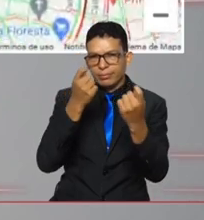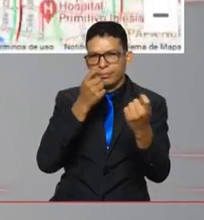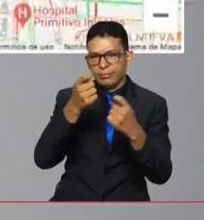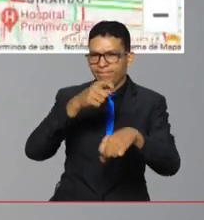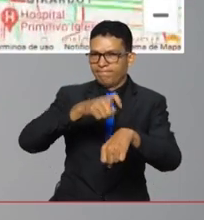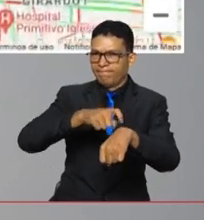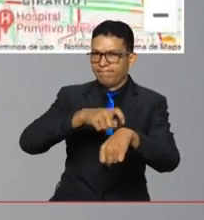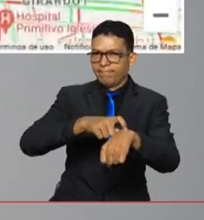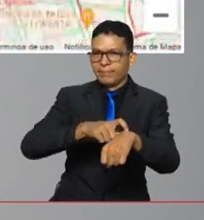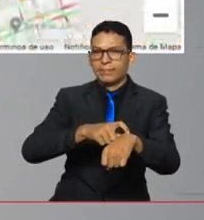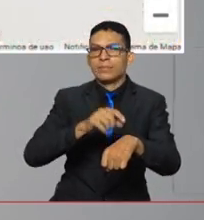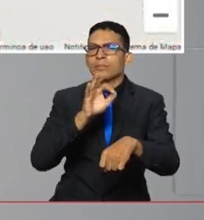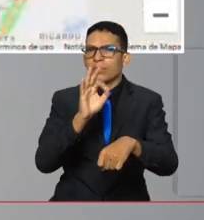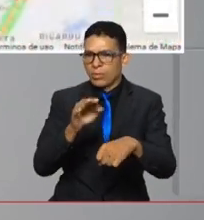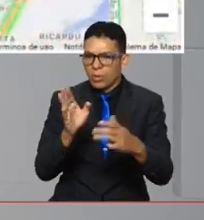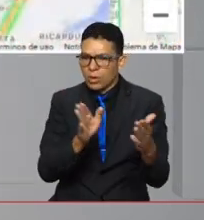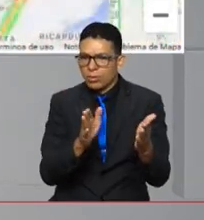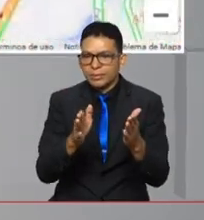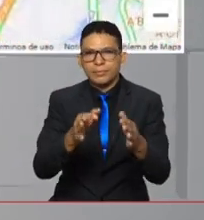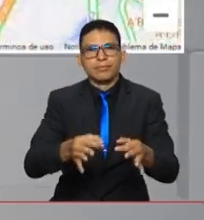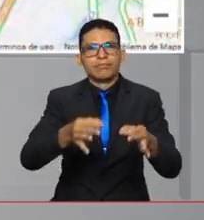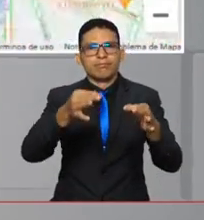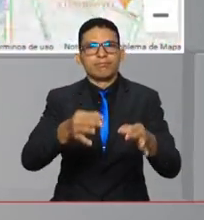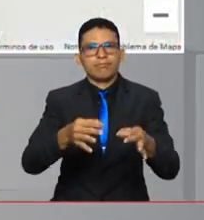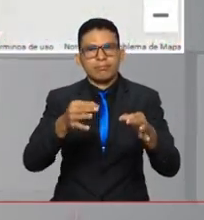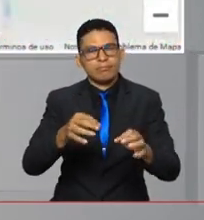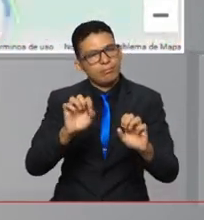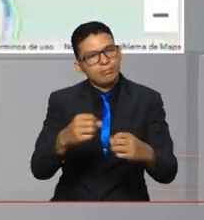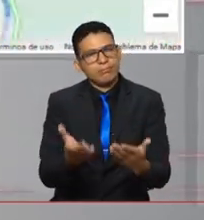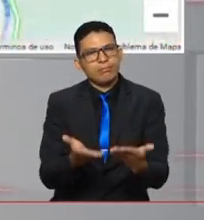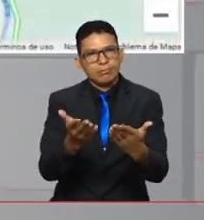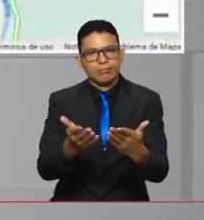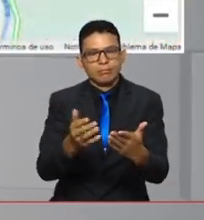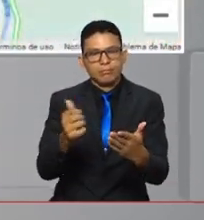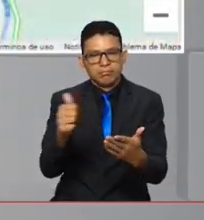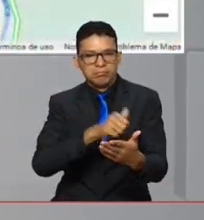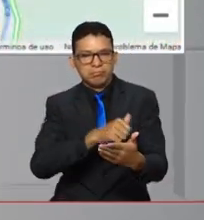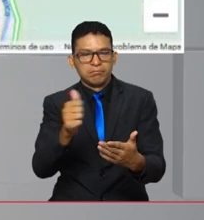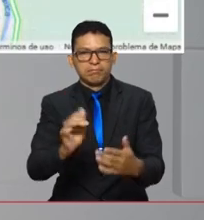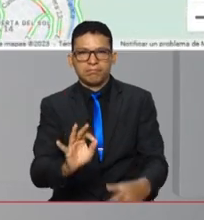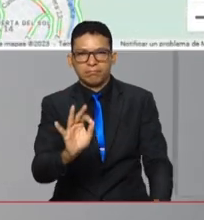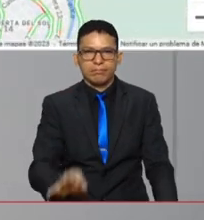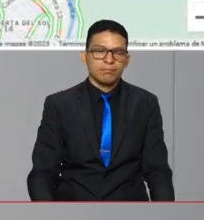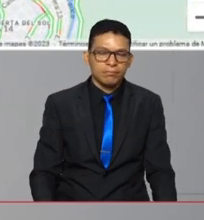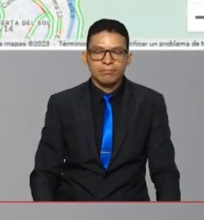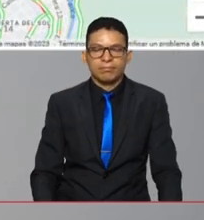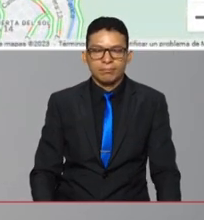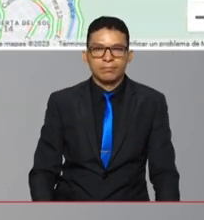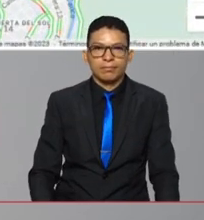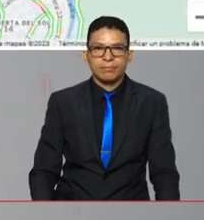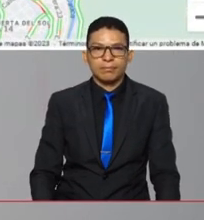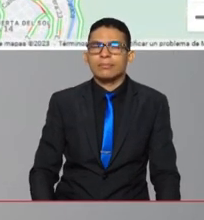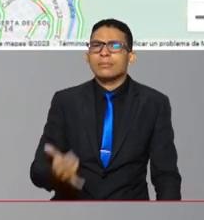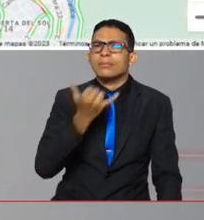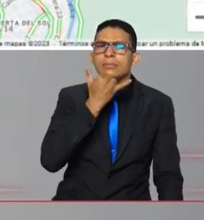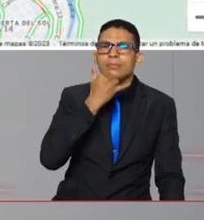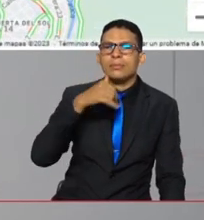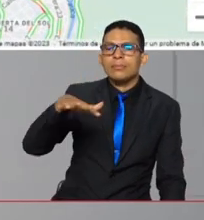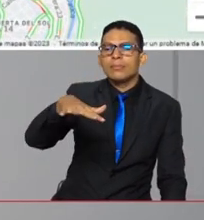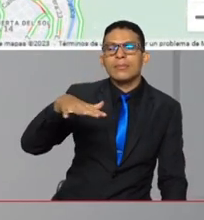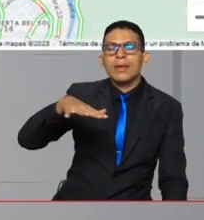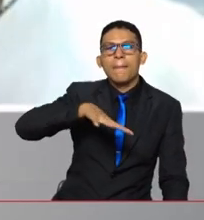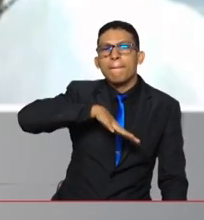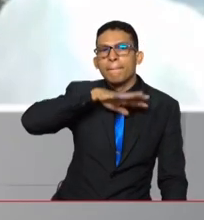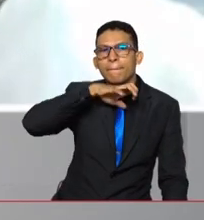favor, establezcan su ruta de una manera segura para garantizar sus desplazamientos. William, ¿qué va a pasar hoy en el Parque del Perro?